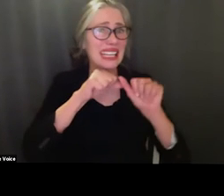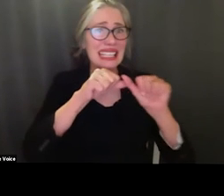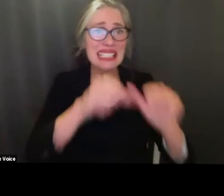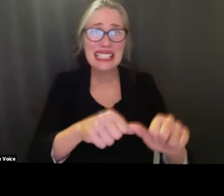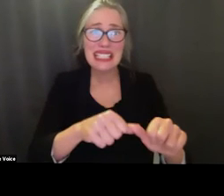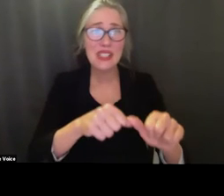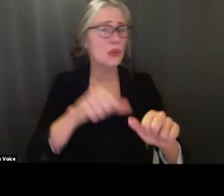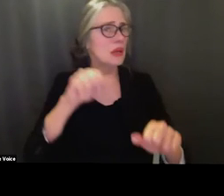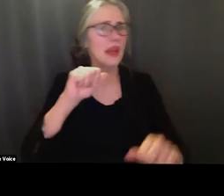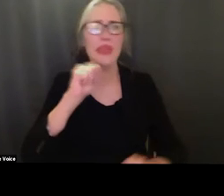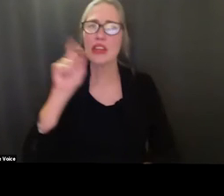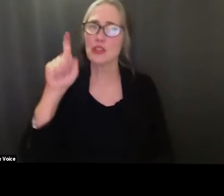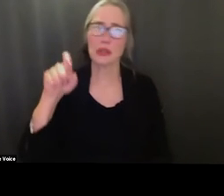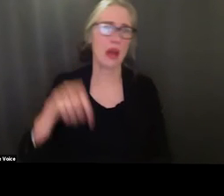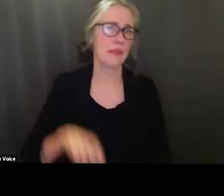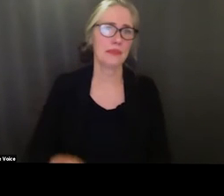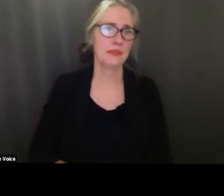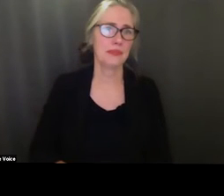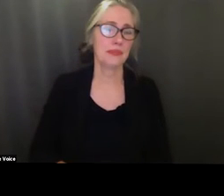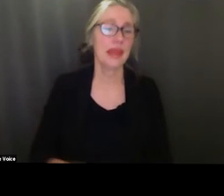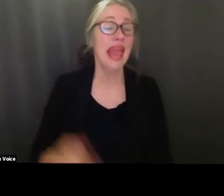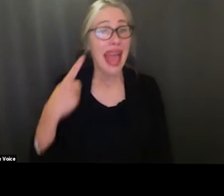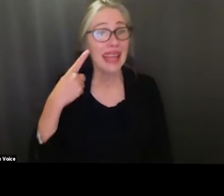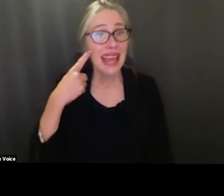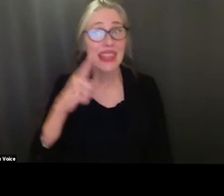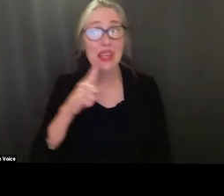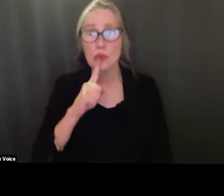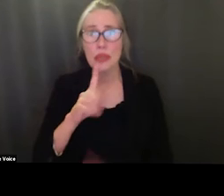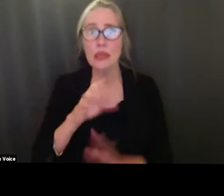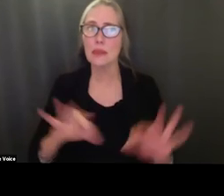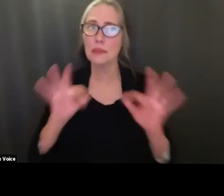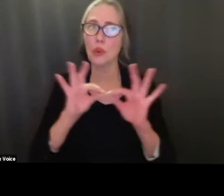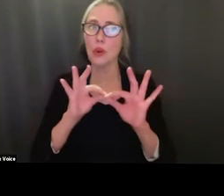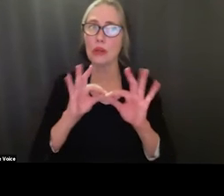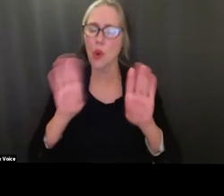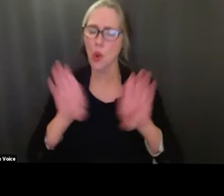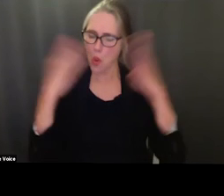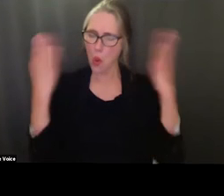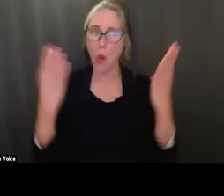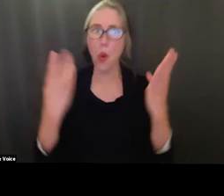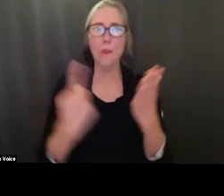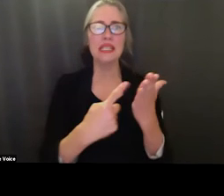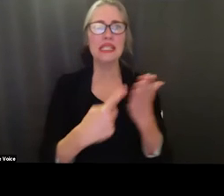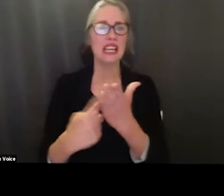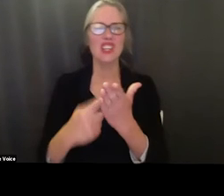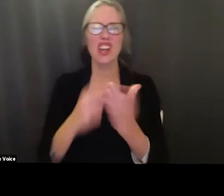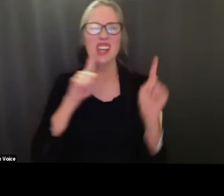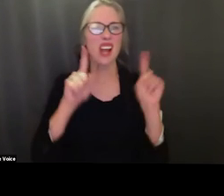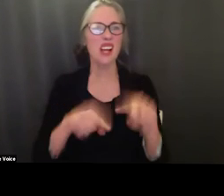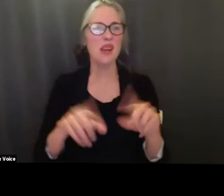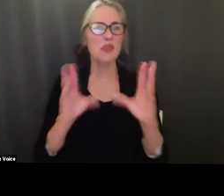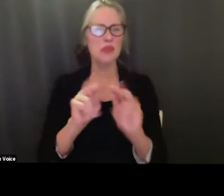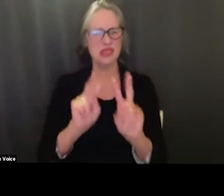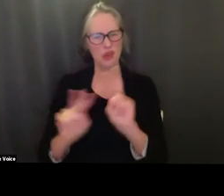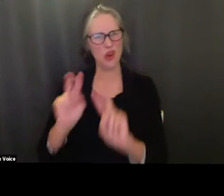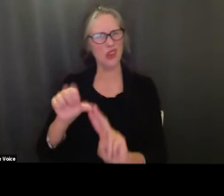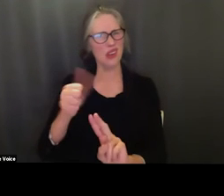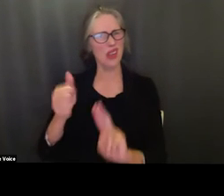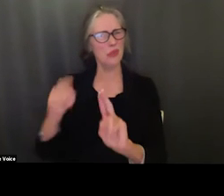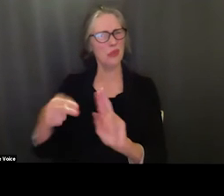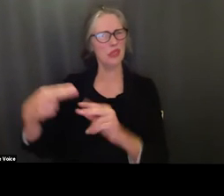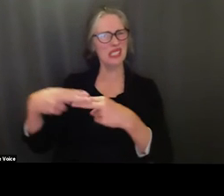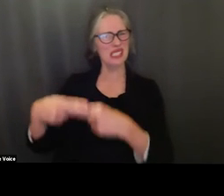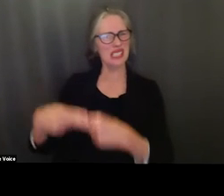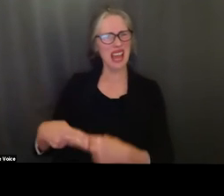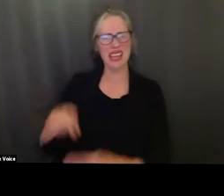están sufriendo. Y me gustaría realmente tener una verdadera conversación y no venir a una reunión donde tengo que ver la presentación de otra